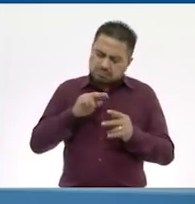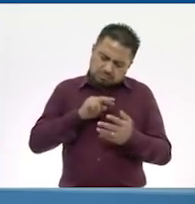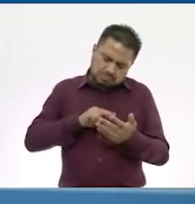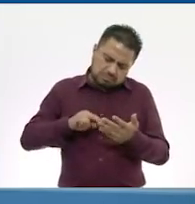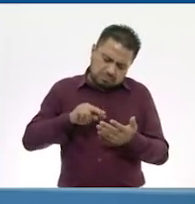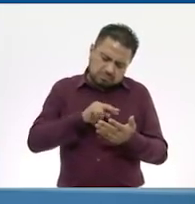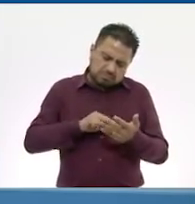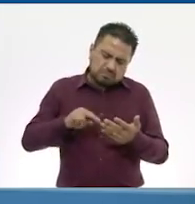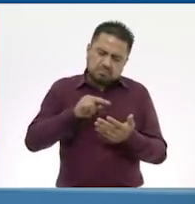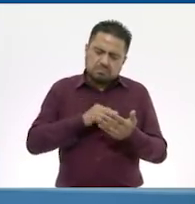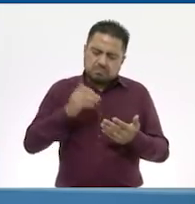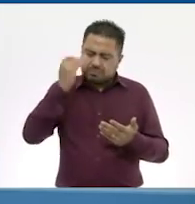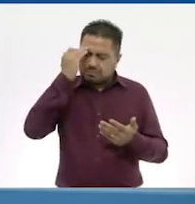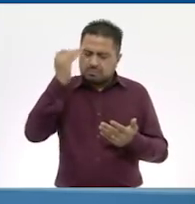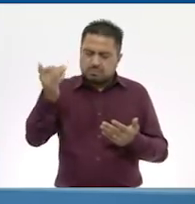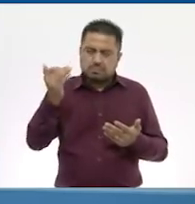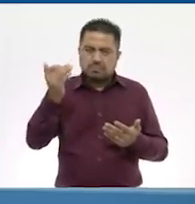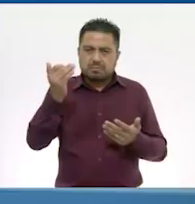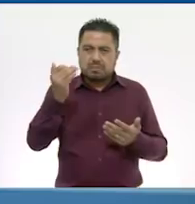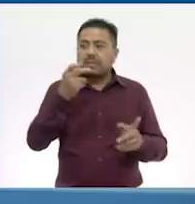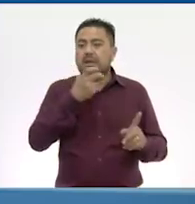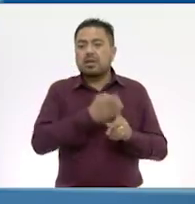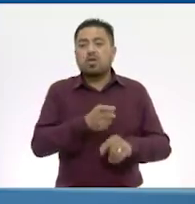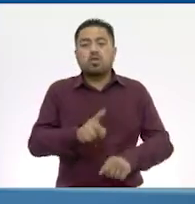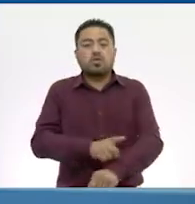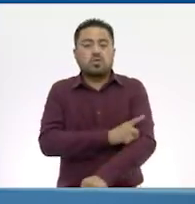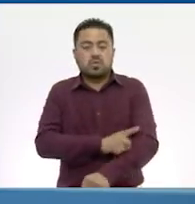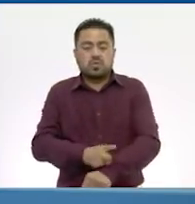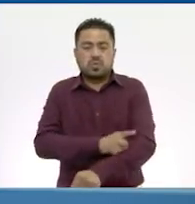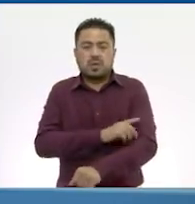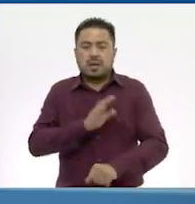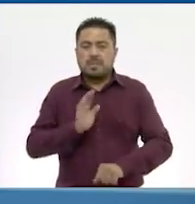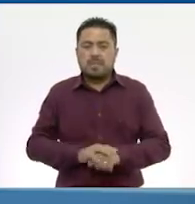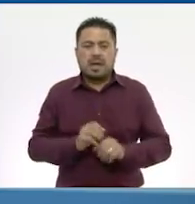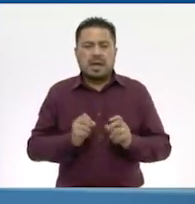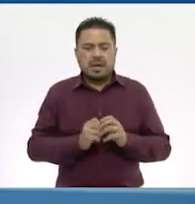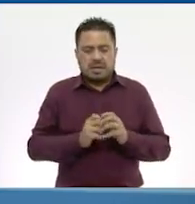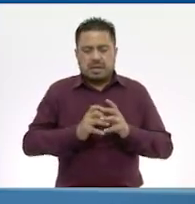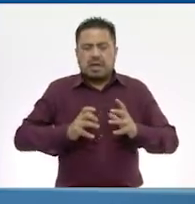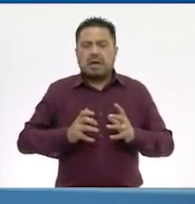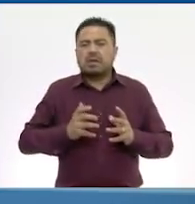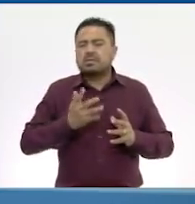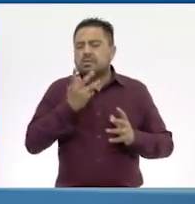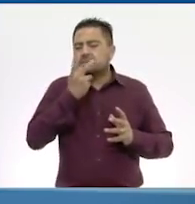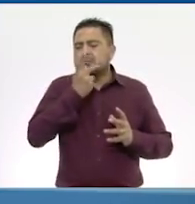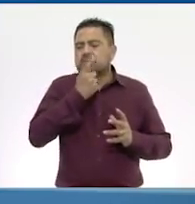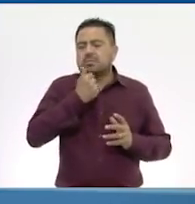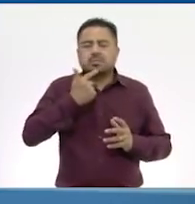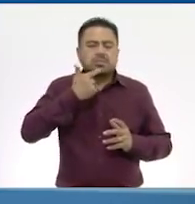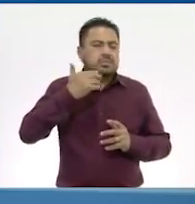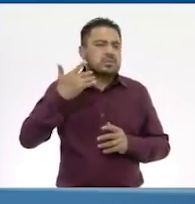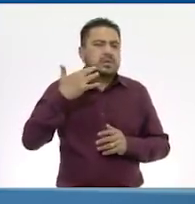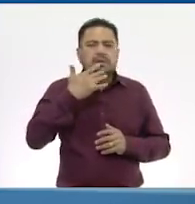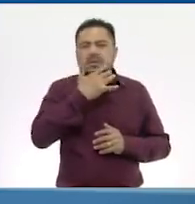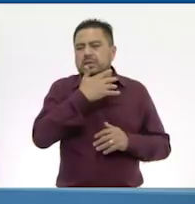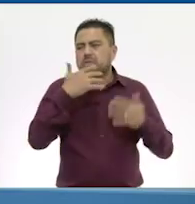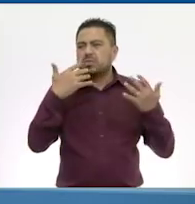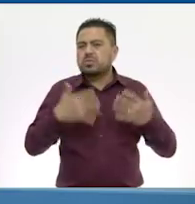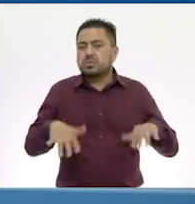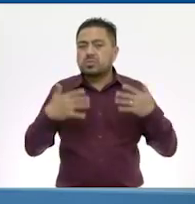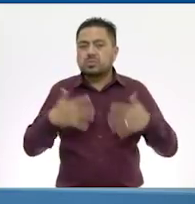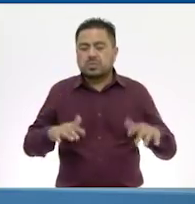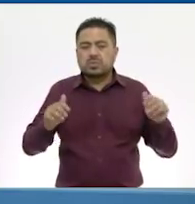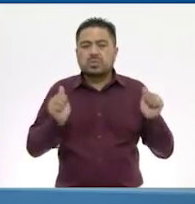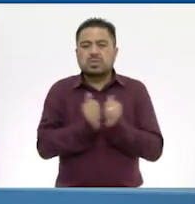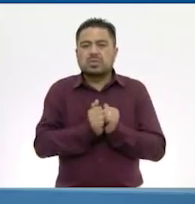por mucho tiempo. Era un durazno grande y jugoso, riquísimo y exquisito